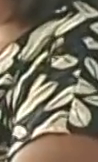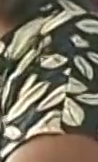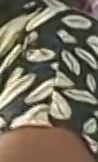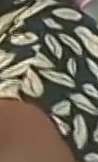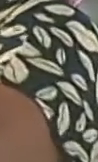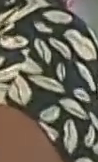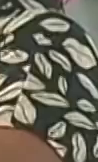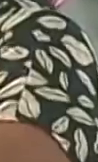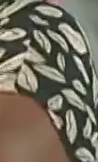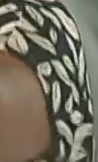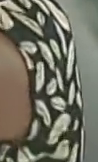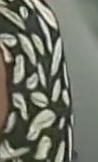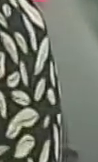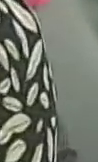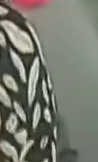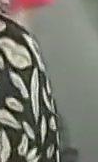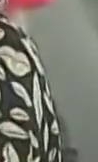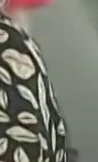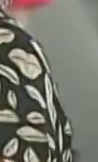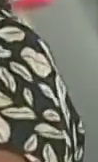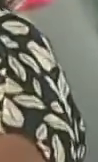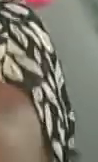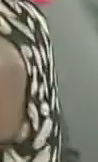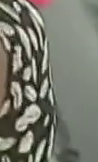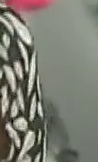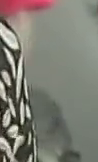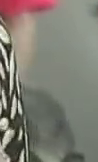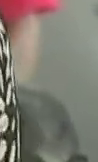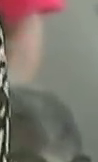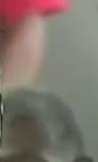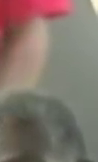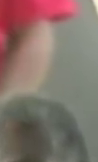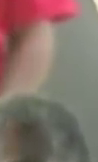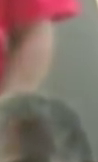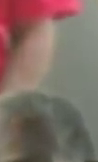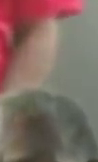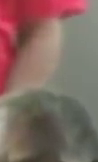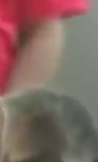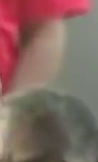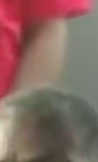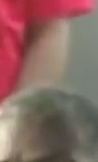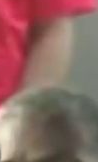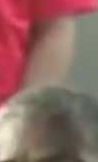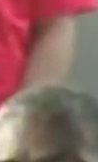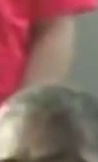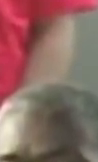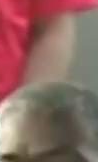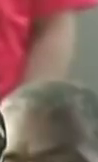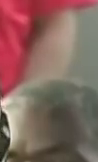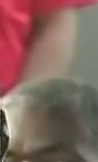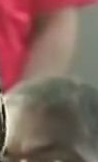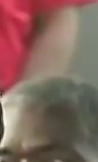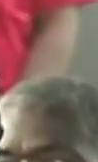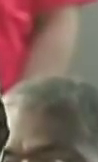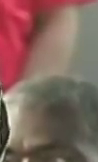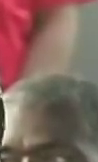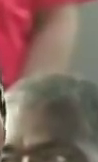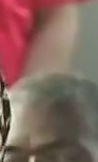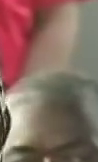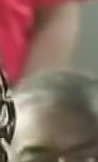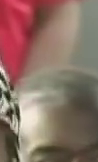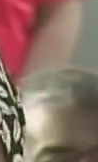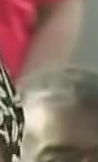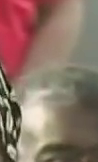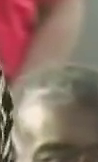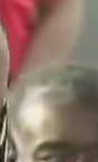traemos del mar y llevarlo a las ferias y llevarlo a las comunidades y realizar nuestra labor social que la hacemos